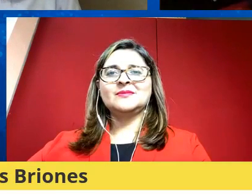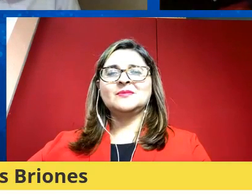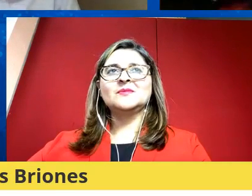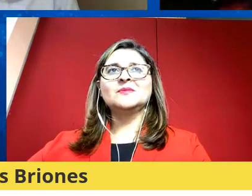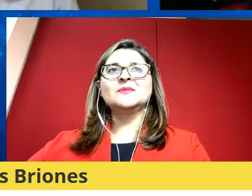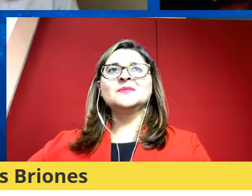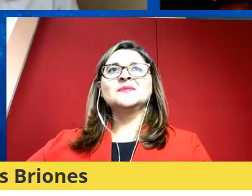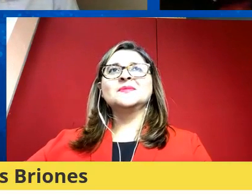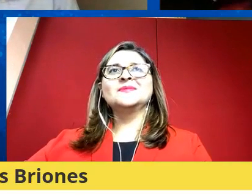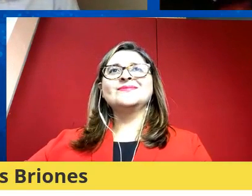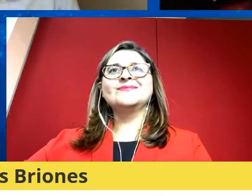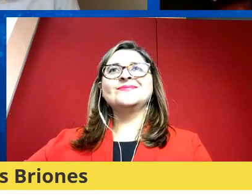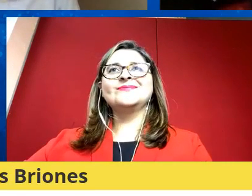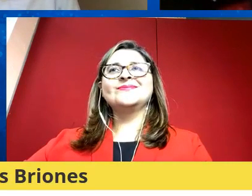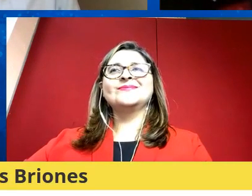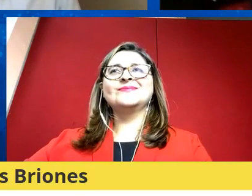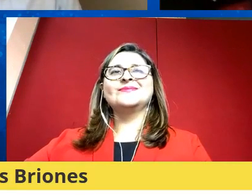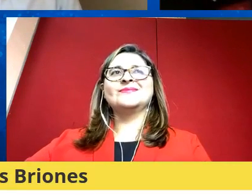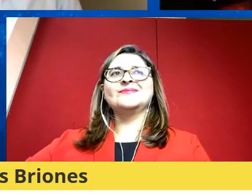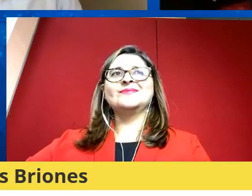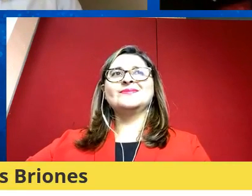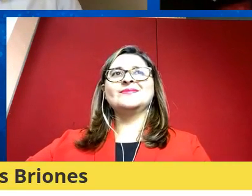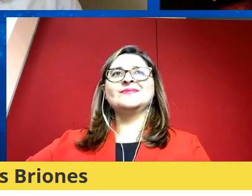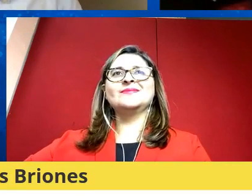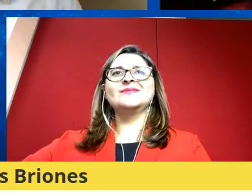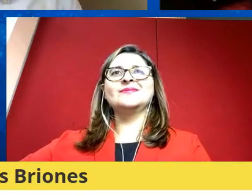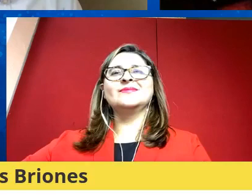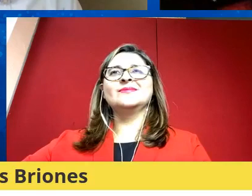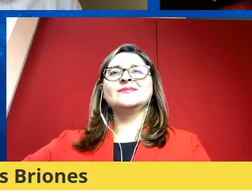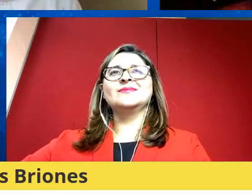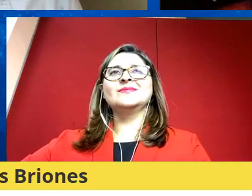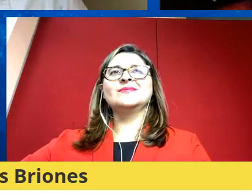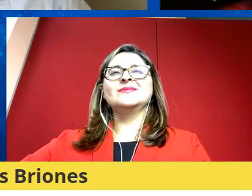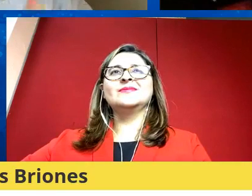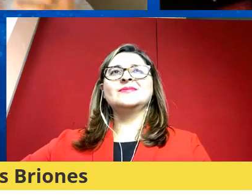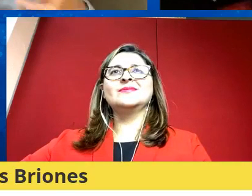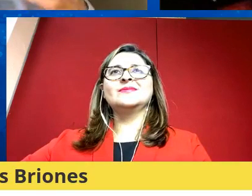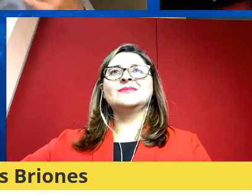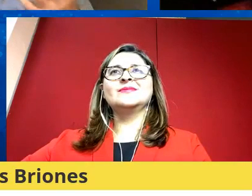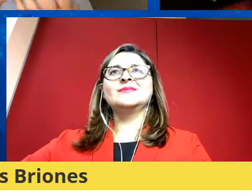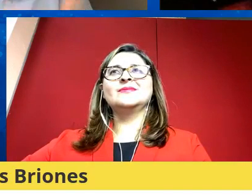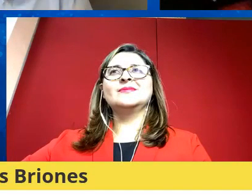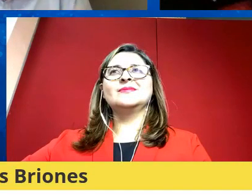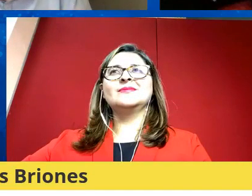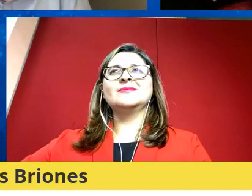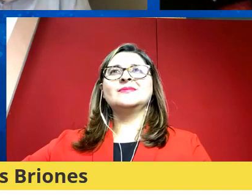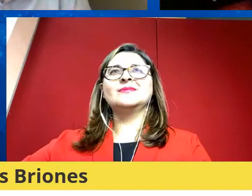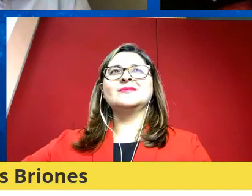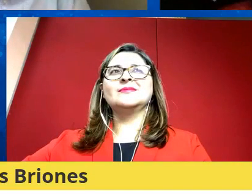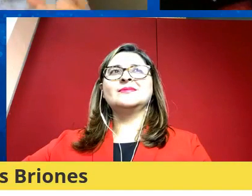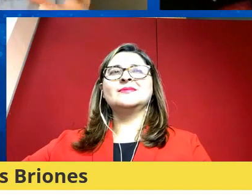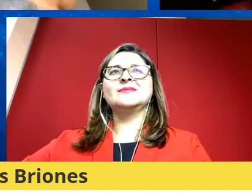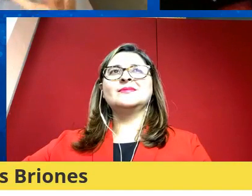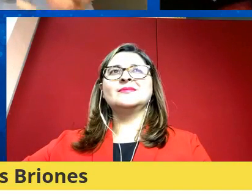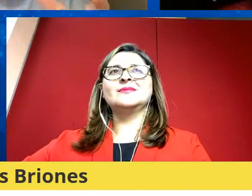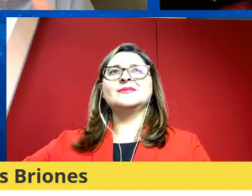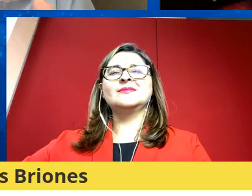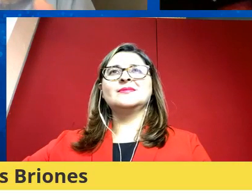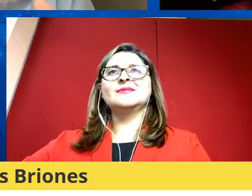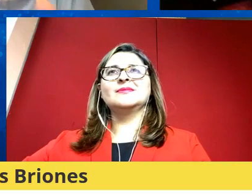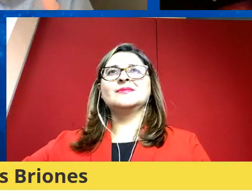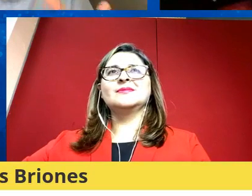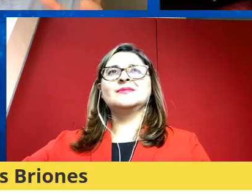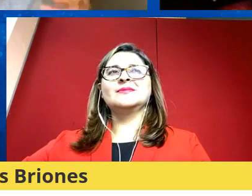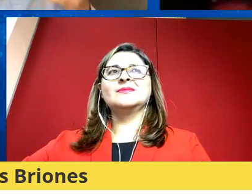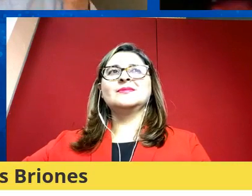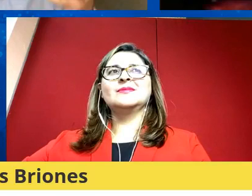medio chiflados y yo creo que eso es falta de educación. A los niños hay que enseñarles a que piensen, hay que enseñarles a